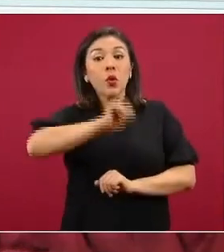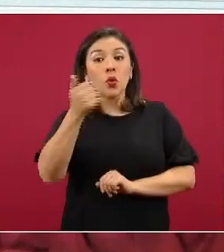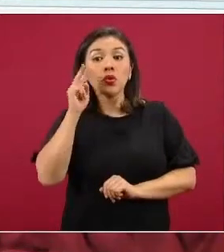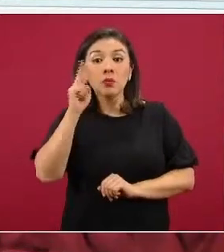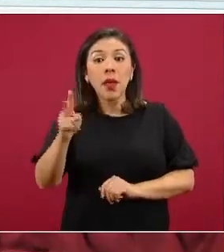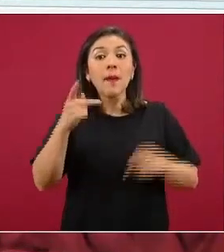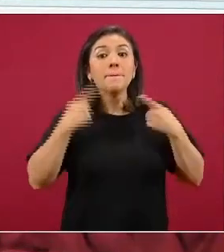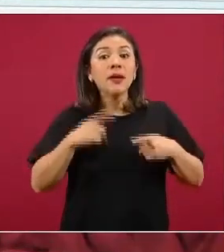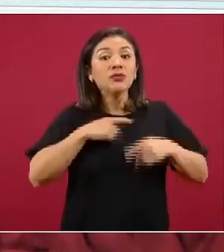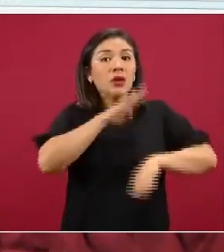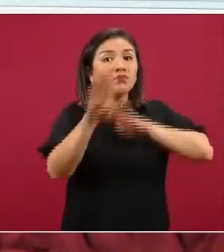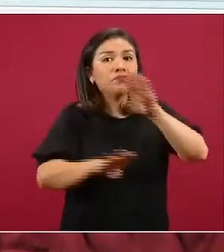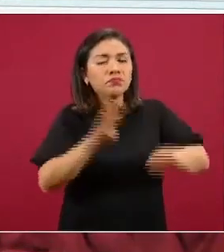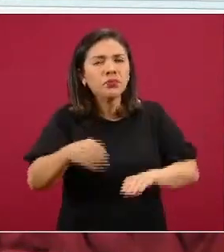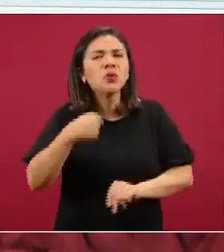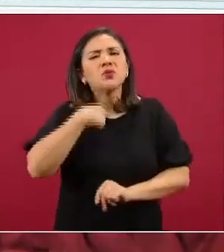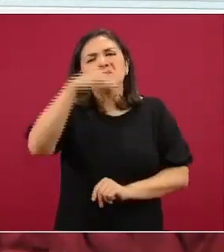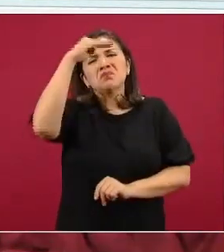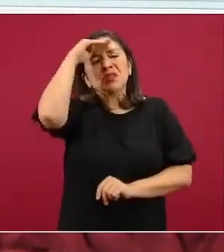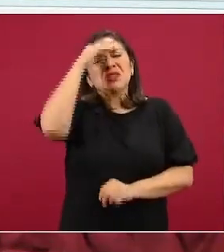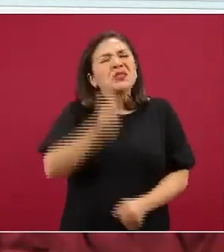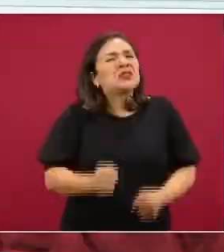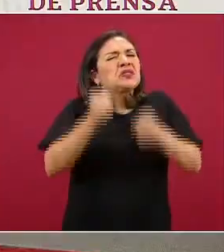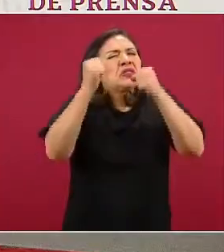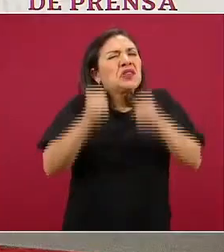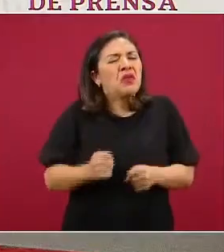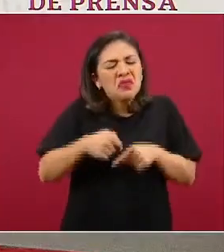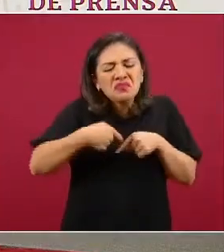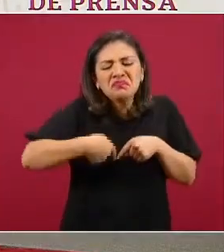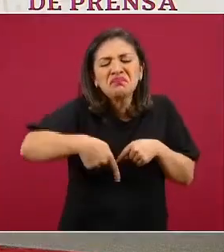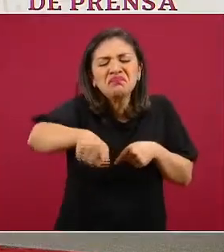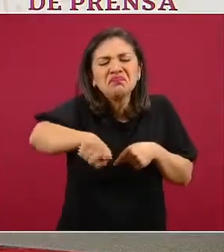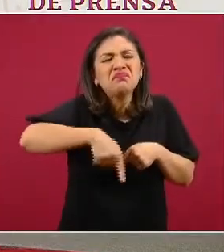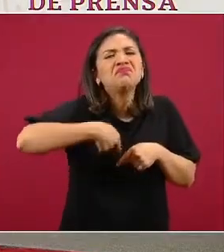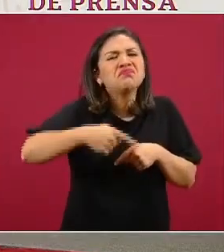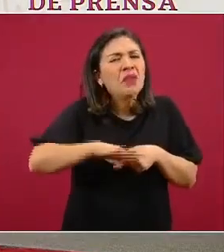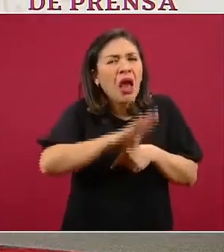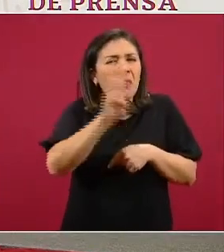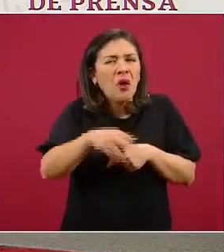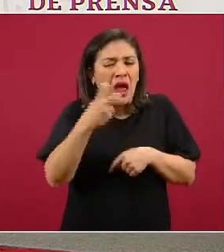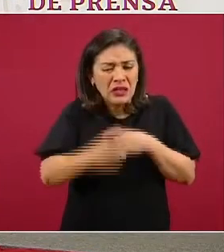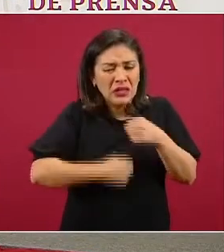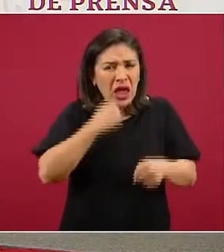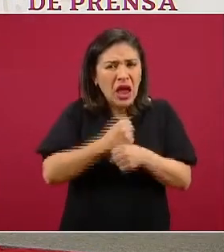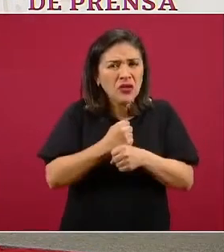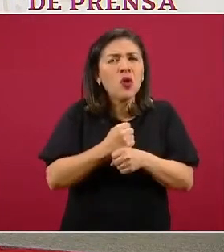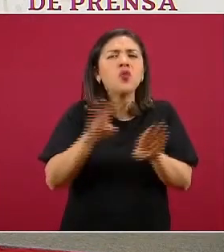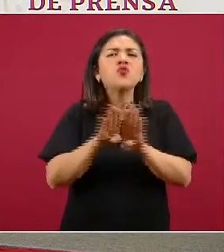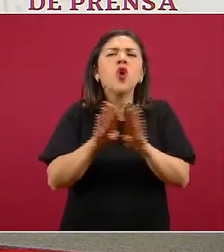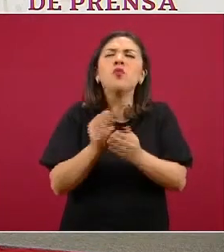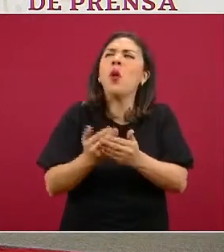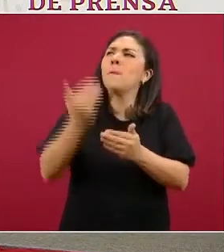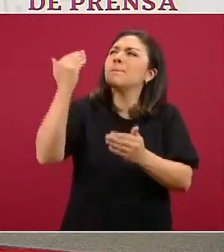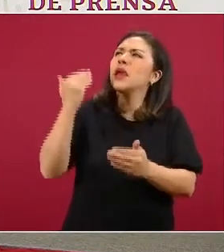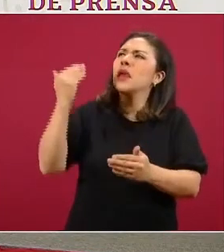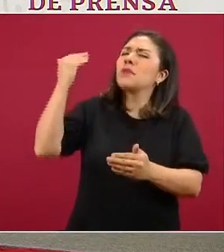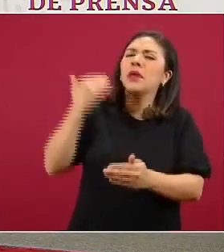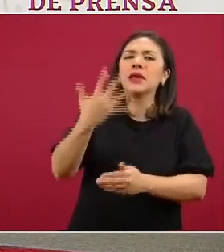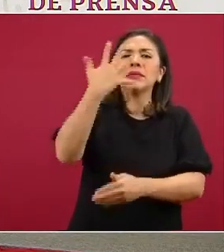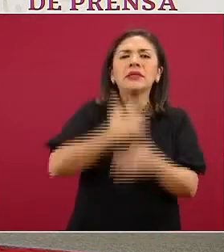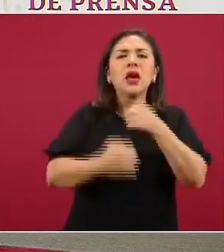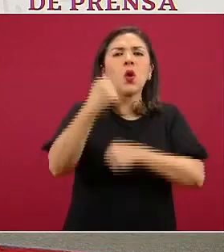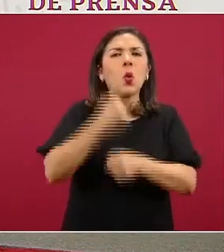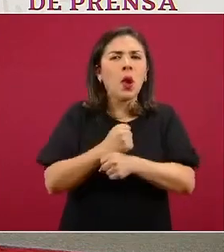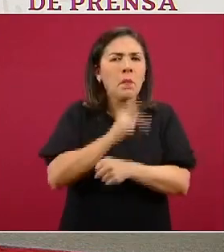tenemos las defunciones esperadas, y esto es lo que se hubiera esperado si tomamos en cuenta lo esperado como el promedio de los últimos 5